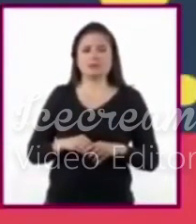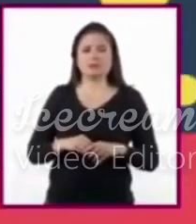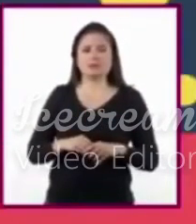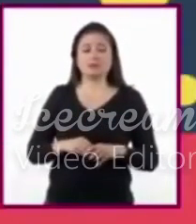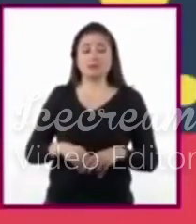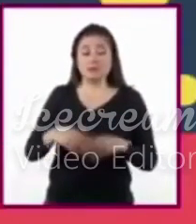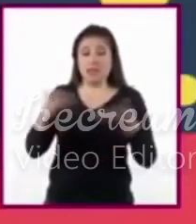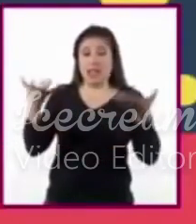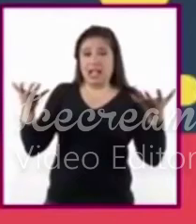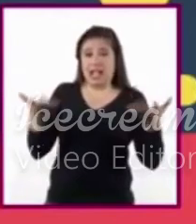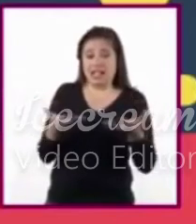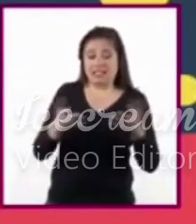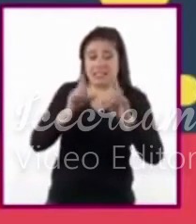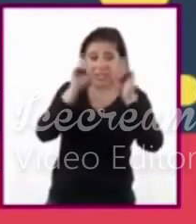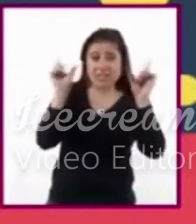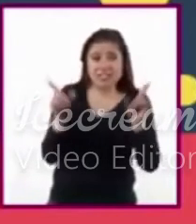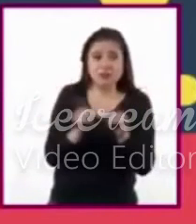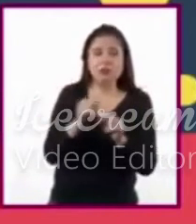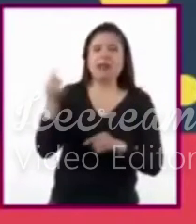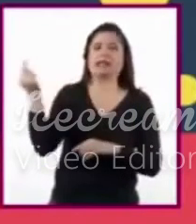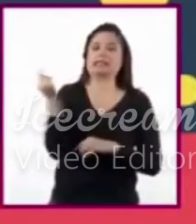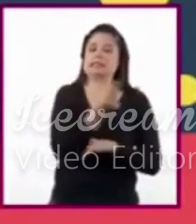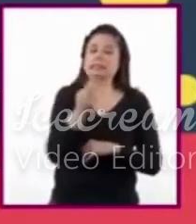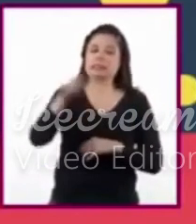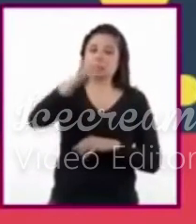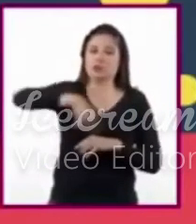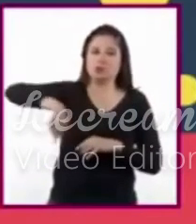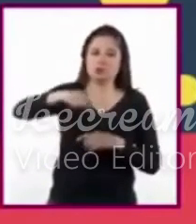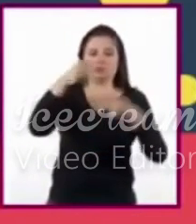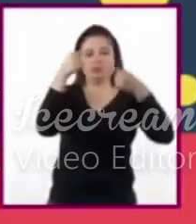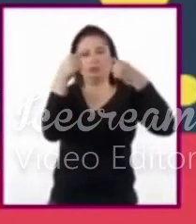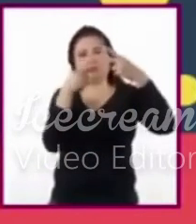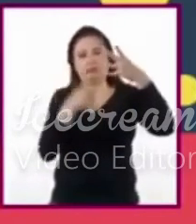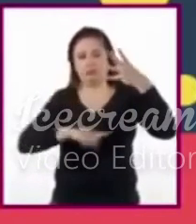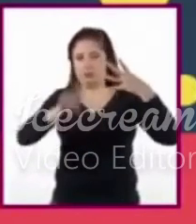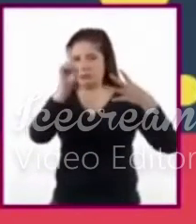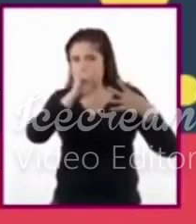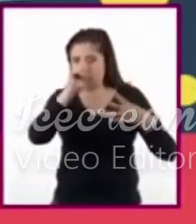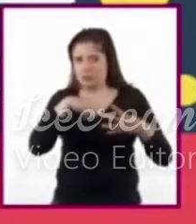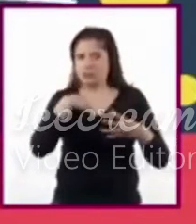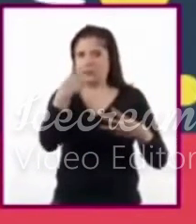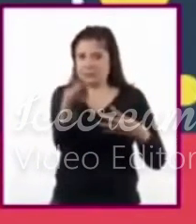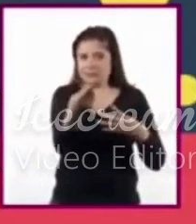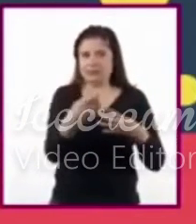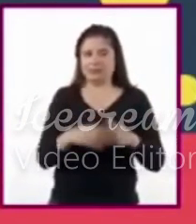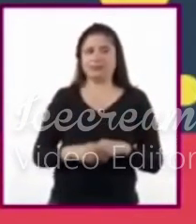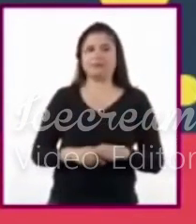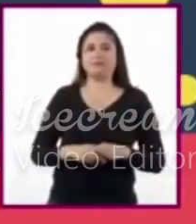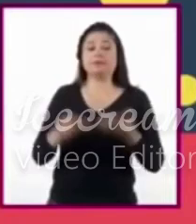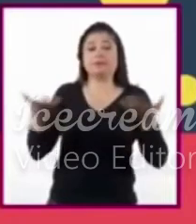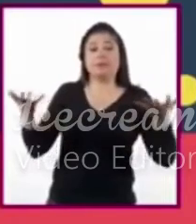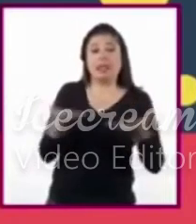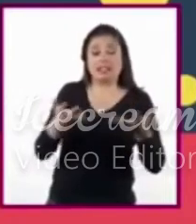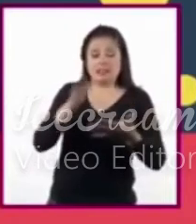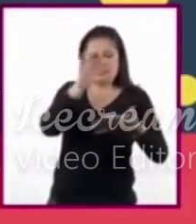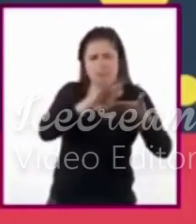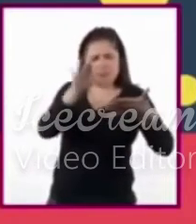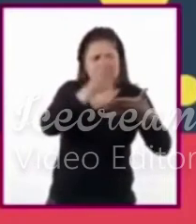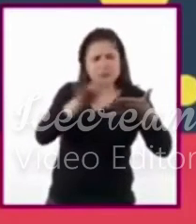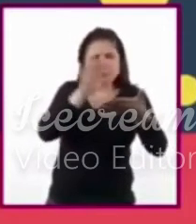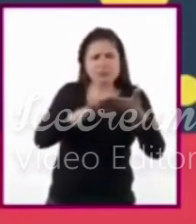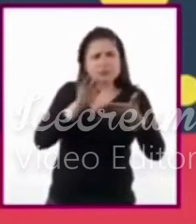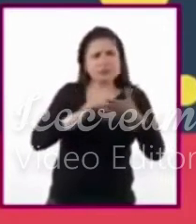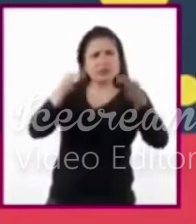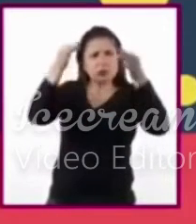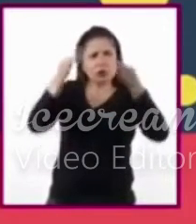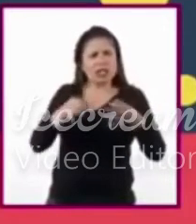Para elaborar un resumen es necesario considerar las siguientes sugerencias. Hacer varias lecturas del texto